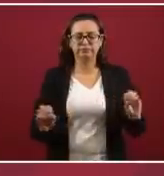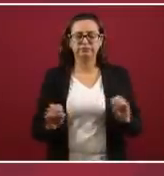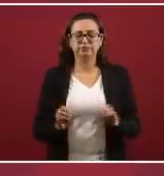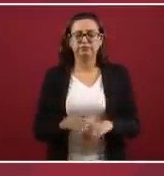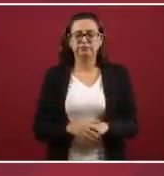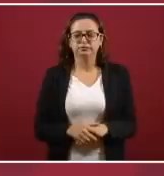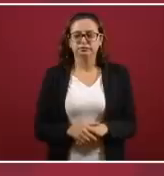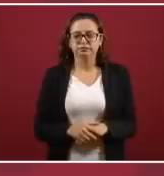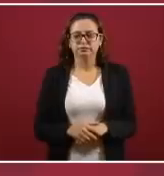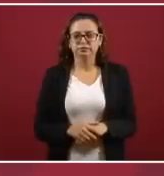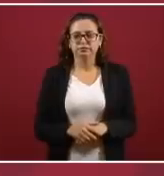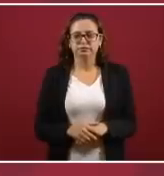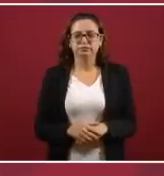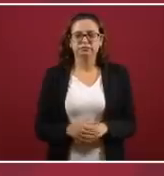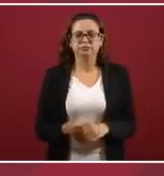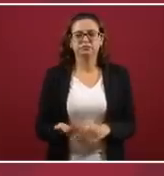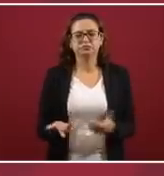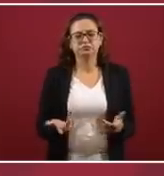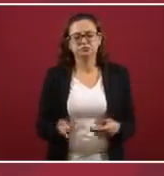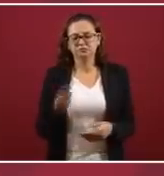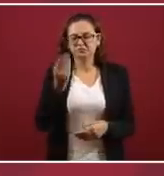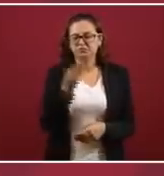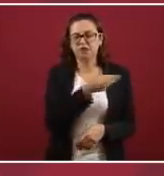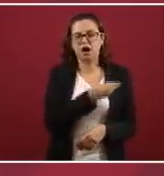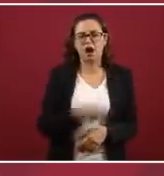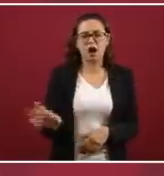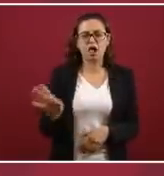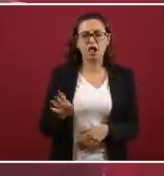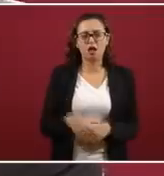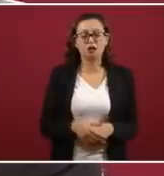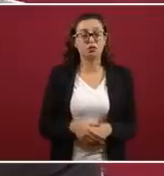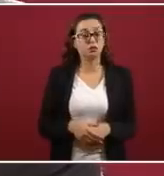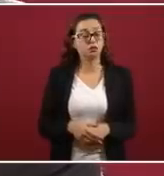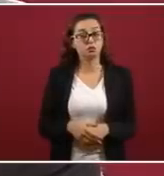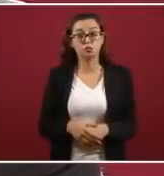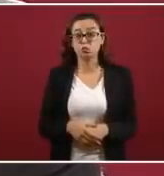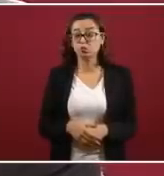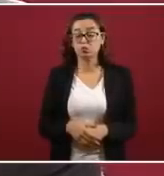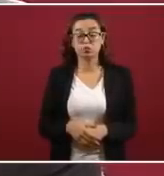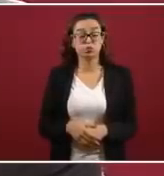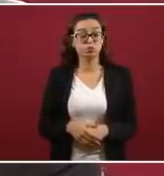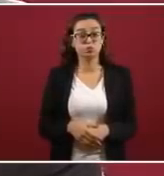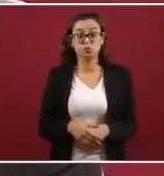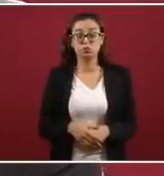de no meter en los cajones los expedientes,